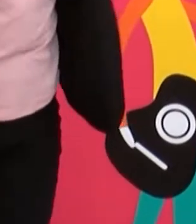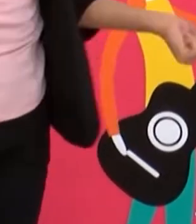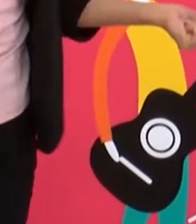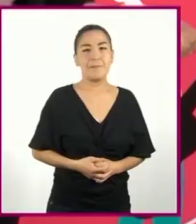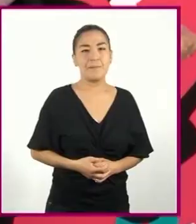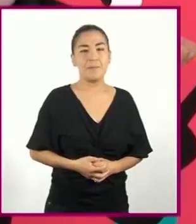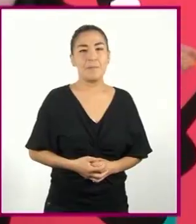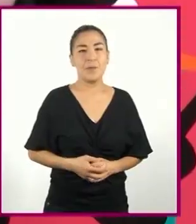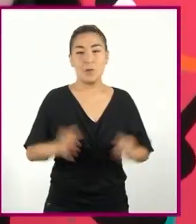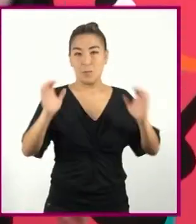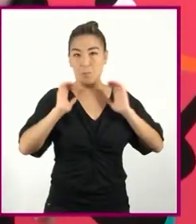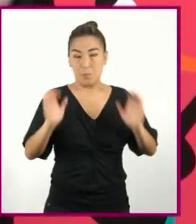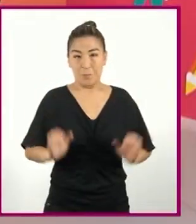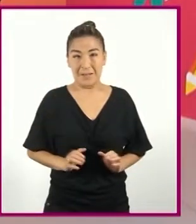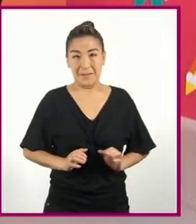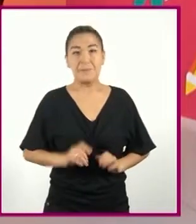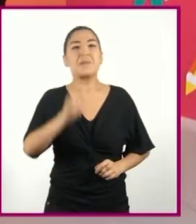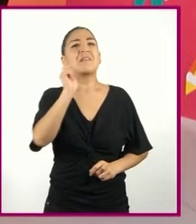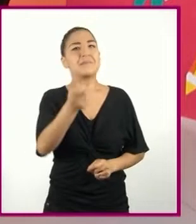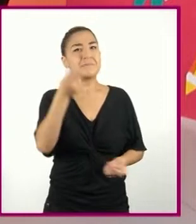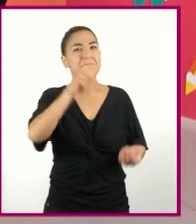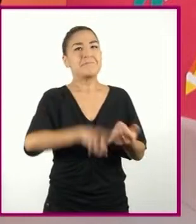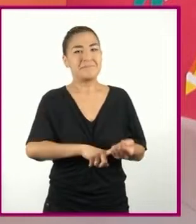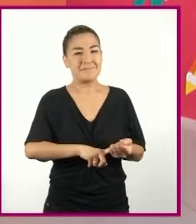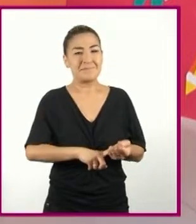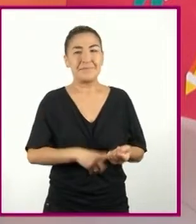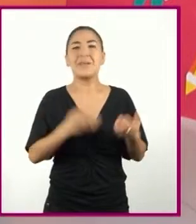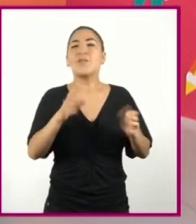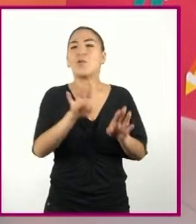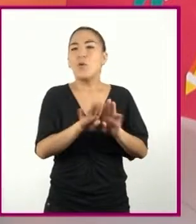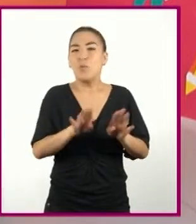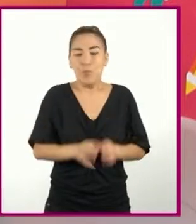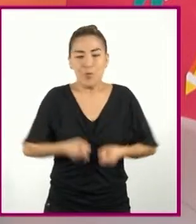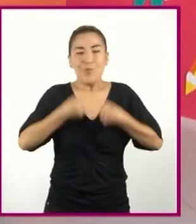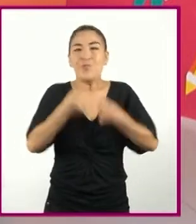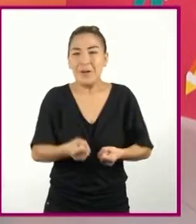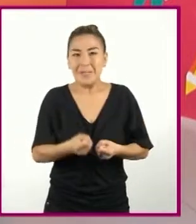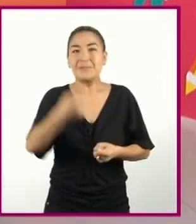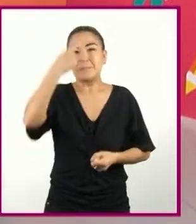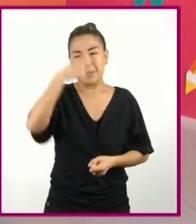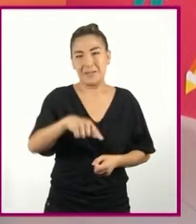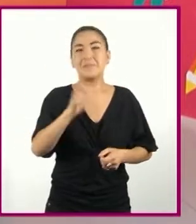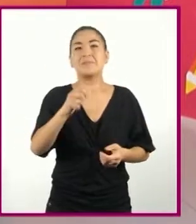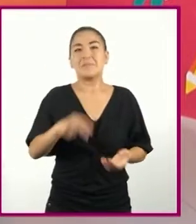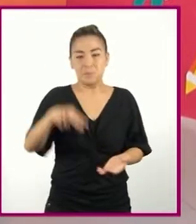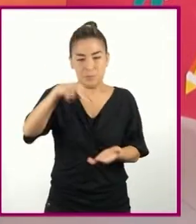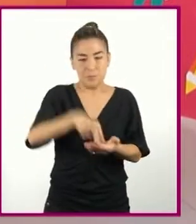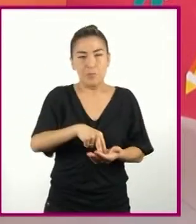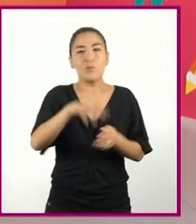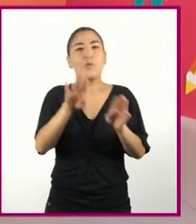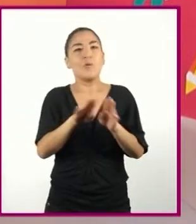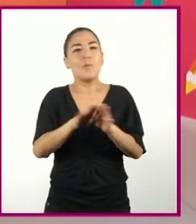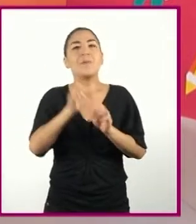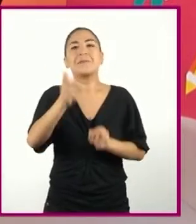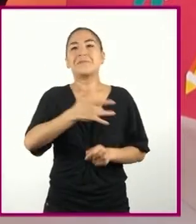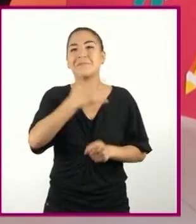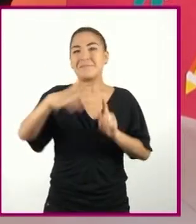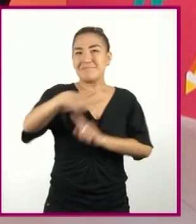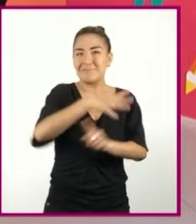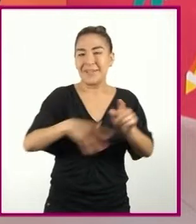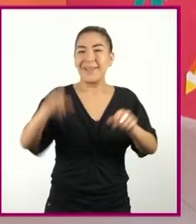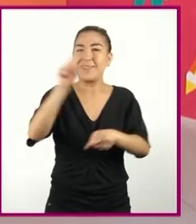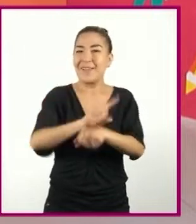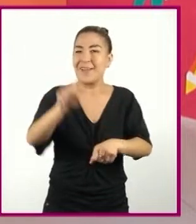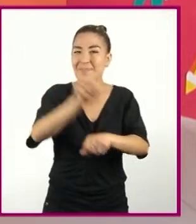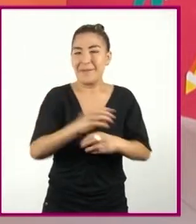Su cuerpo les contiene. Es además uno de los espacios que habitan y lo viven cada día. Ahora